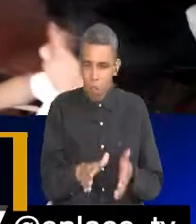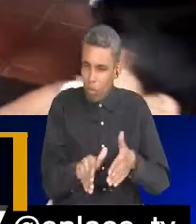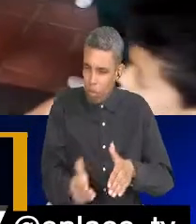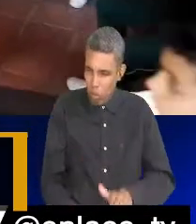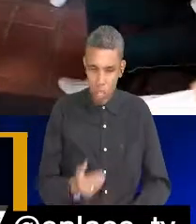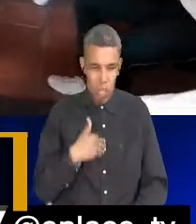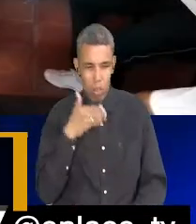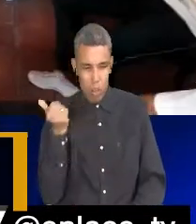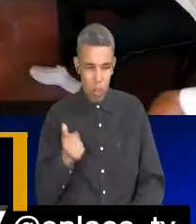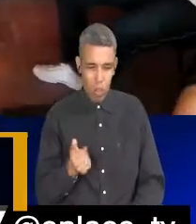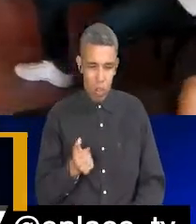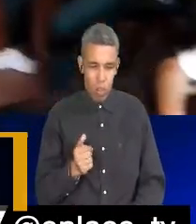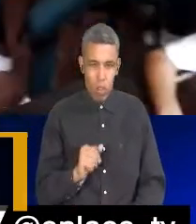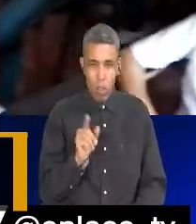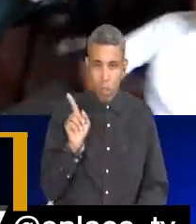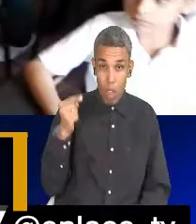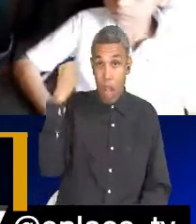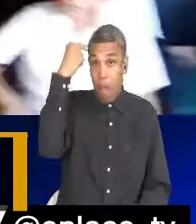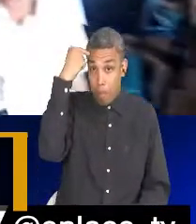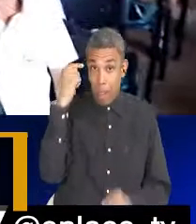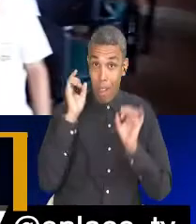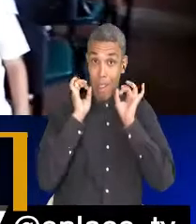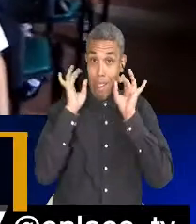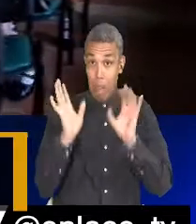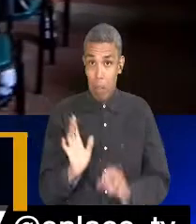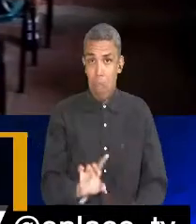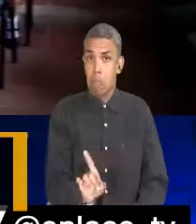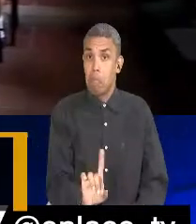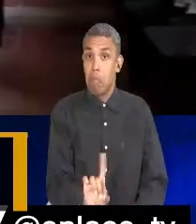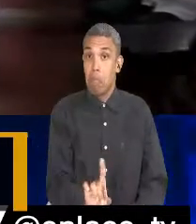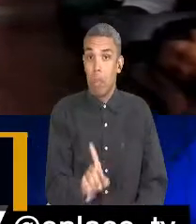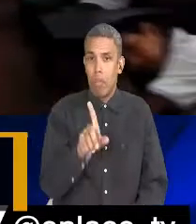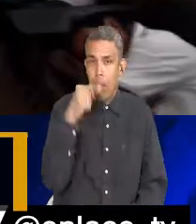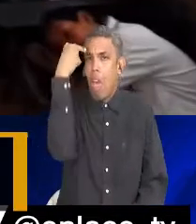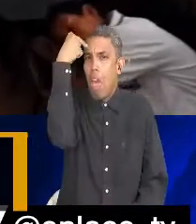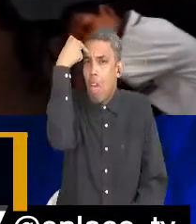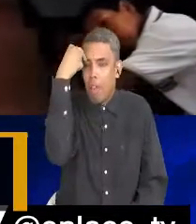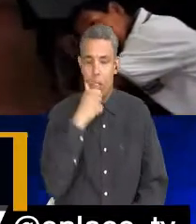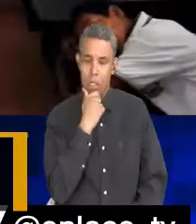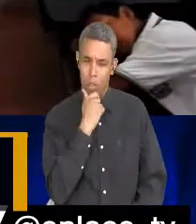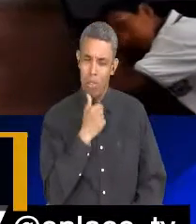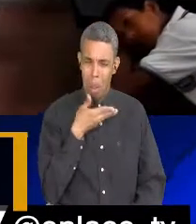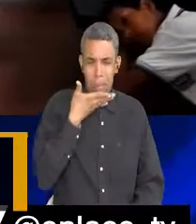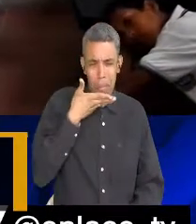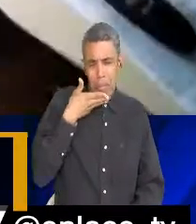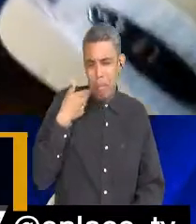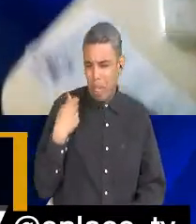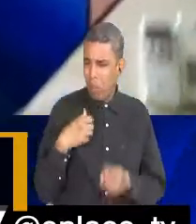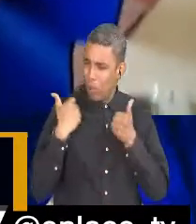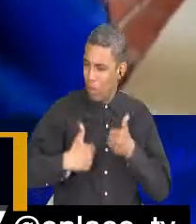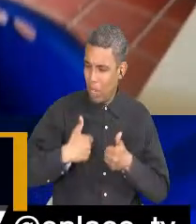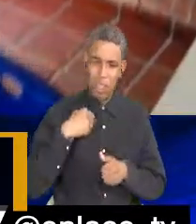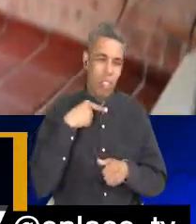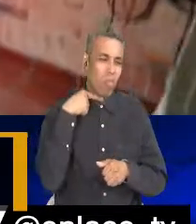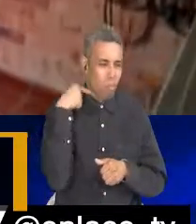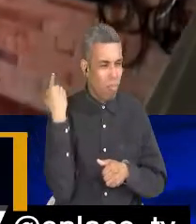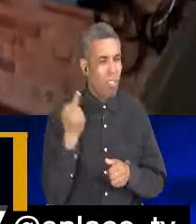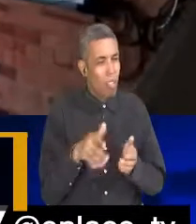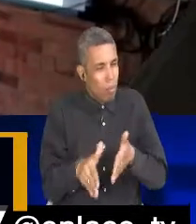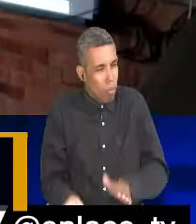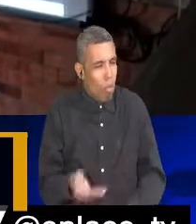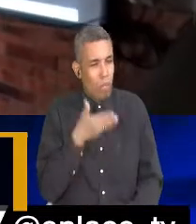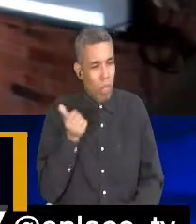que está generando, no solamente en ese momento, sino a nivel espiritual, que va a haber unas consecuencias muy terribles. Fermín, usted y otro grupo de